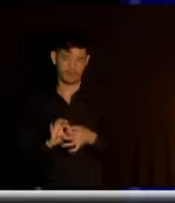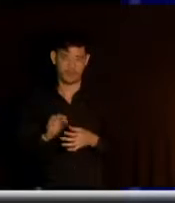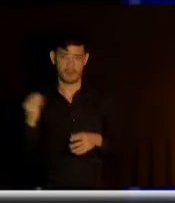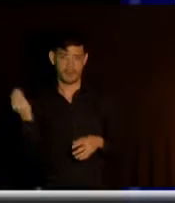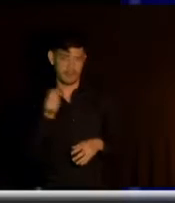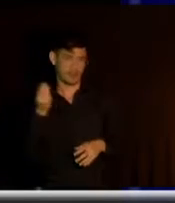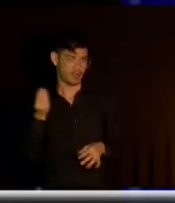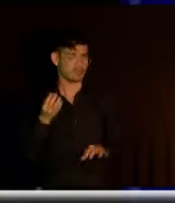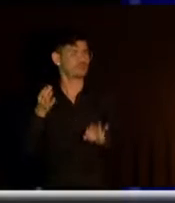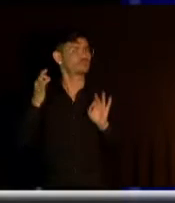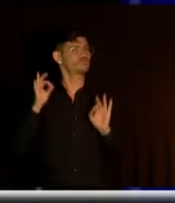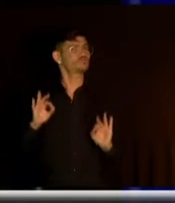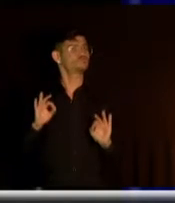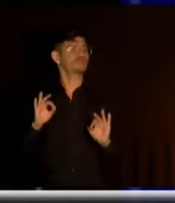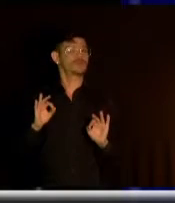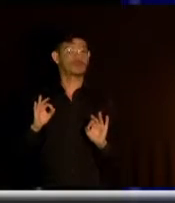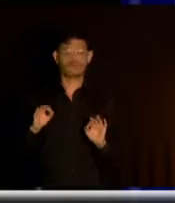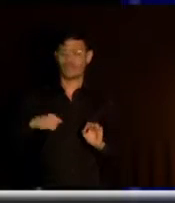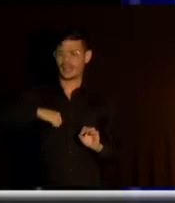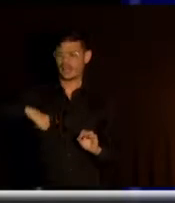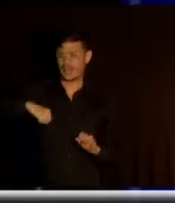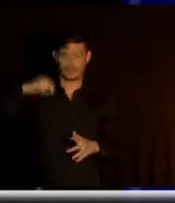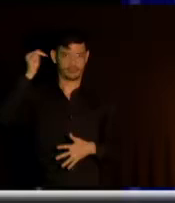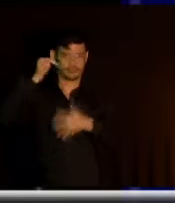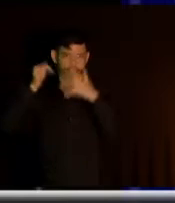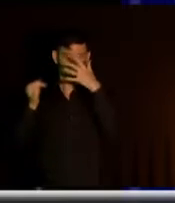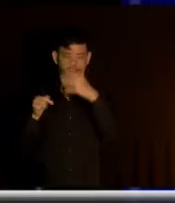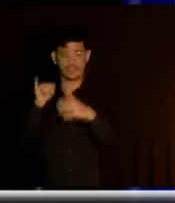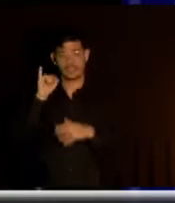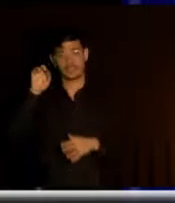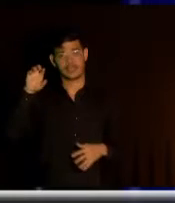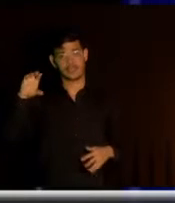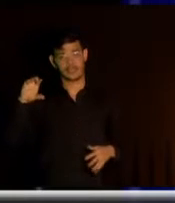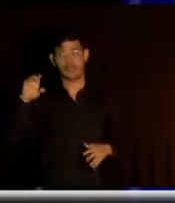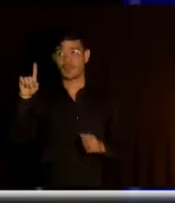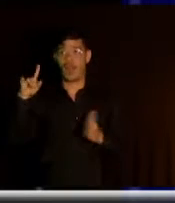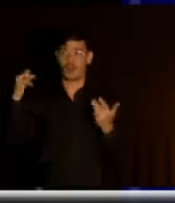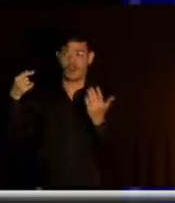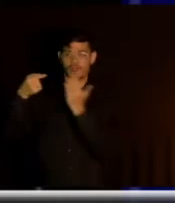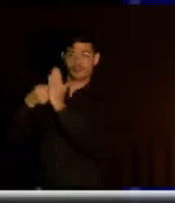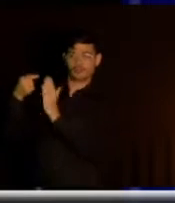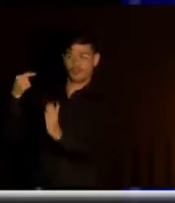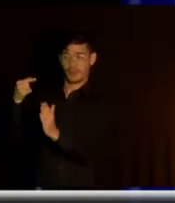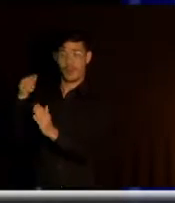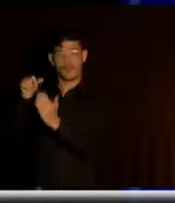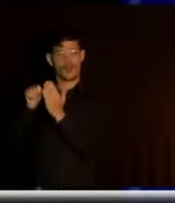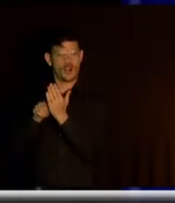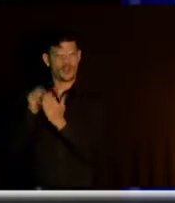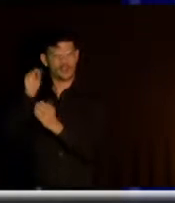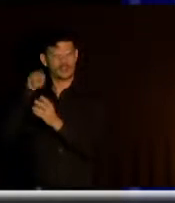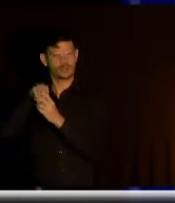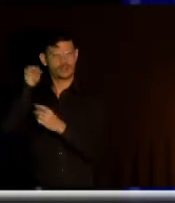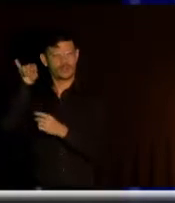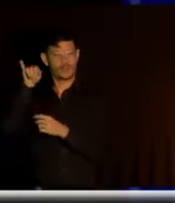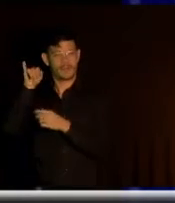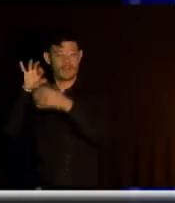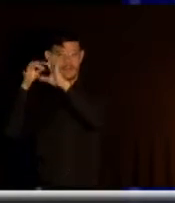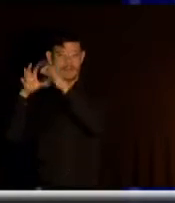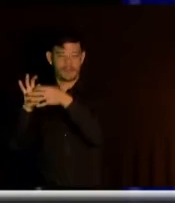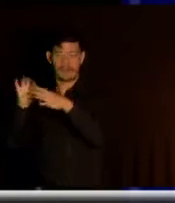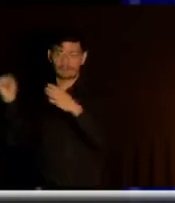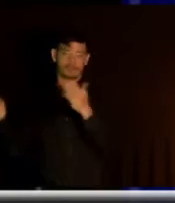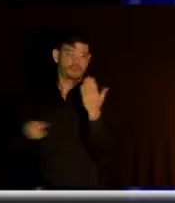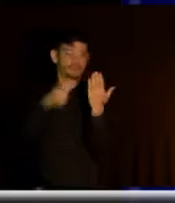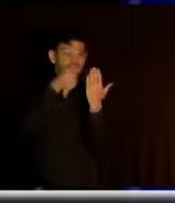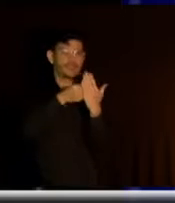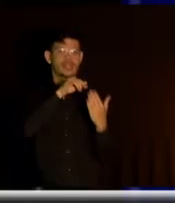miembro con todos los derechos ante el IPC, salieron del programa paralímpico, actualmente están afiliados al IPC, pero van solamente con